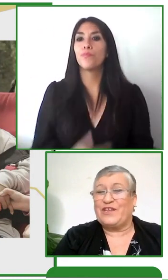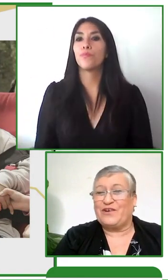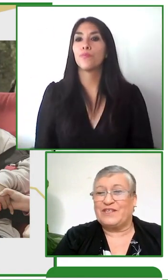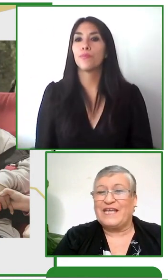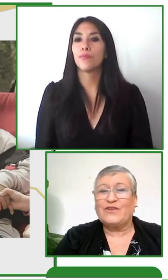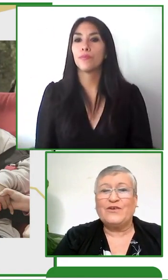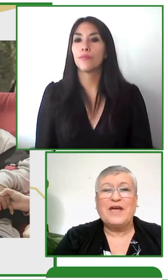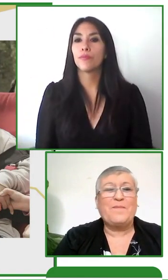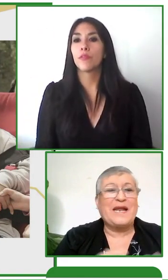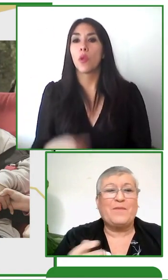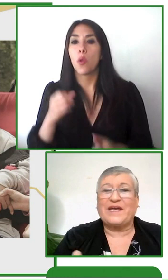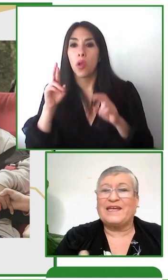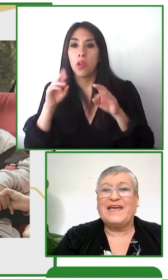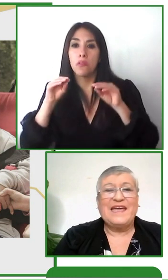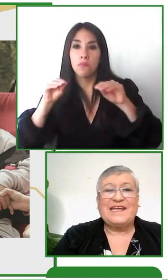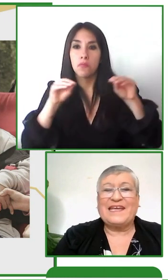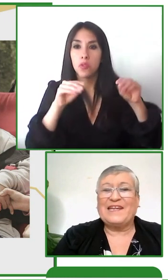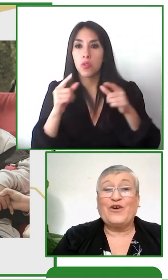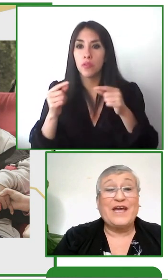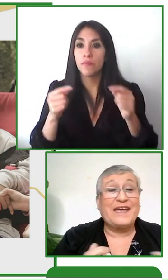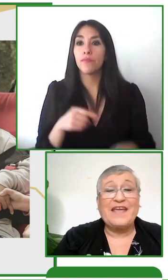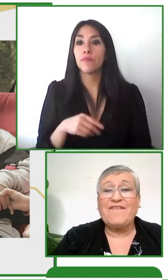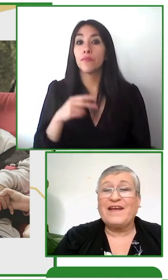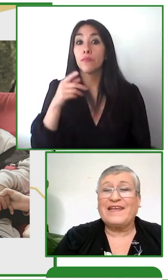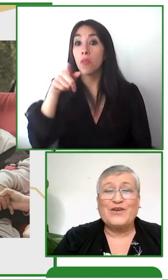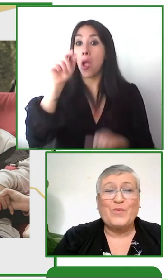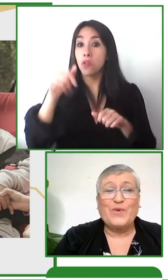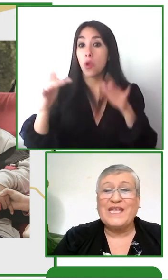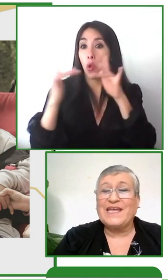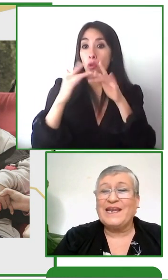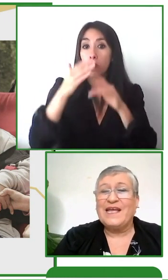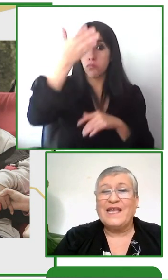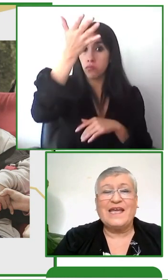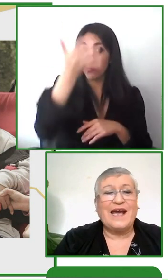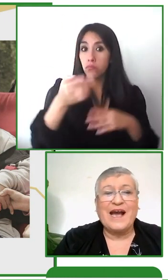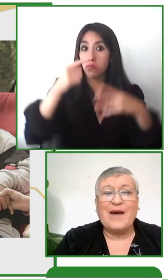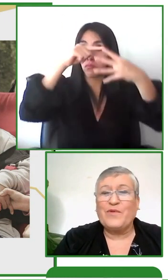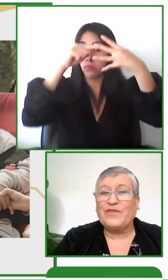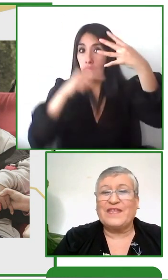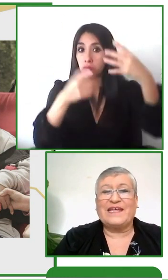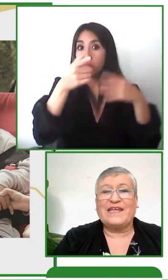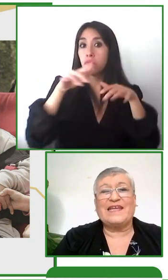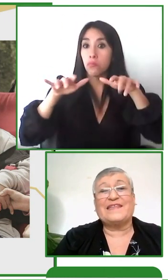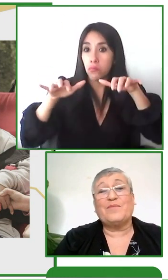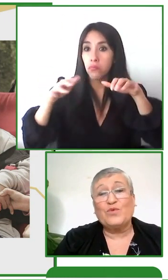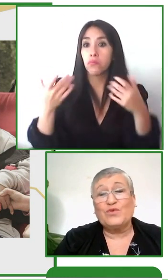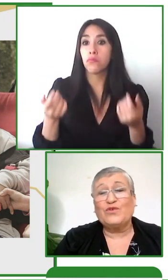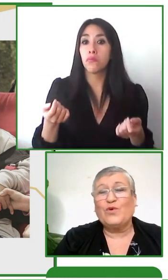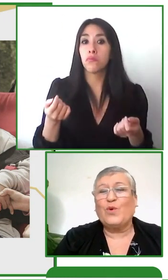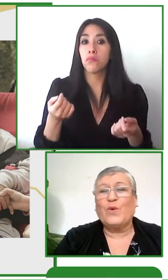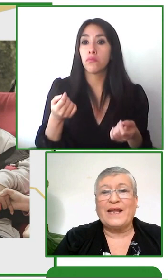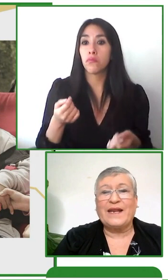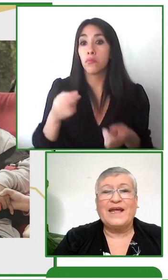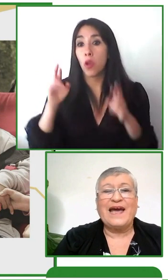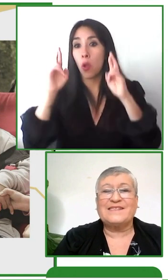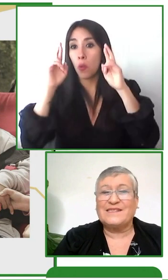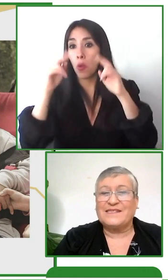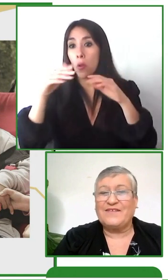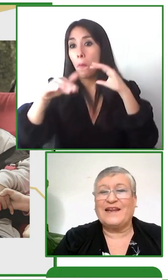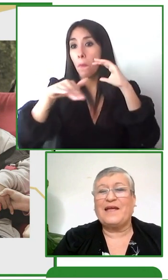nuestros datos de contacto. Esperamos que nos escriban, que se comuniquen y que hagamos de este mundo un